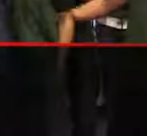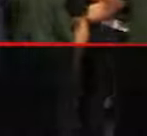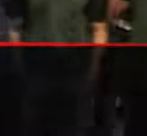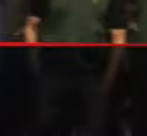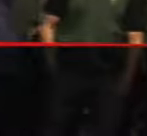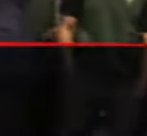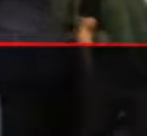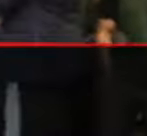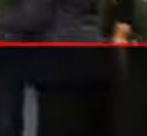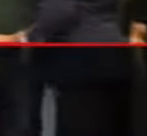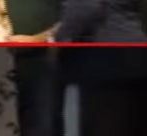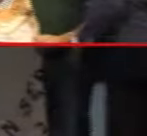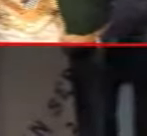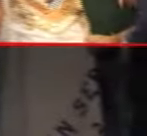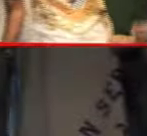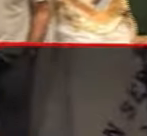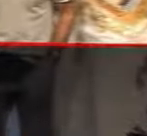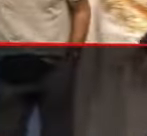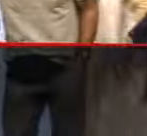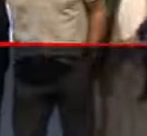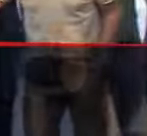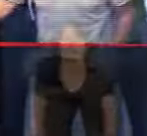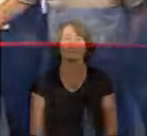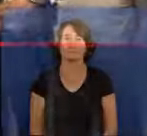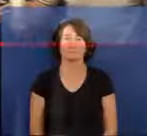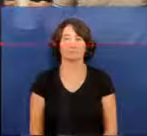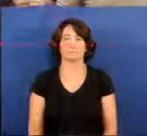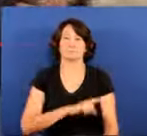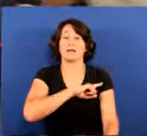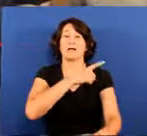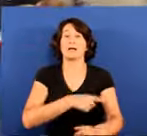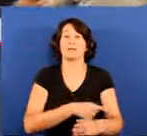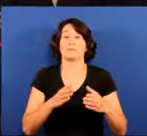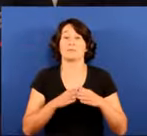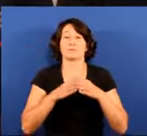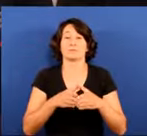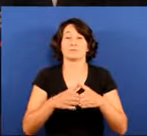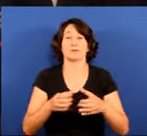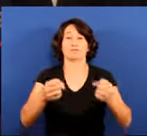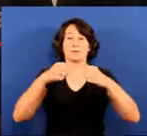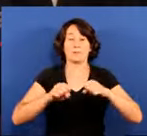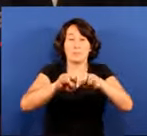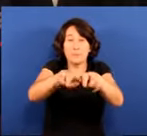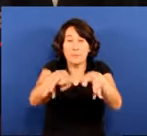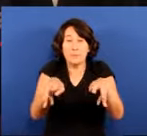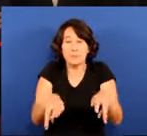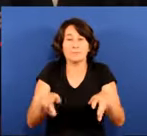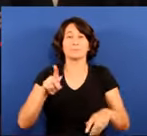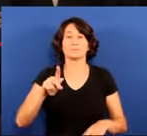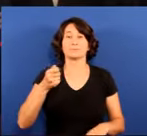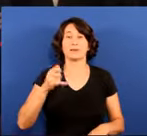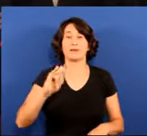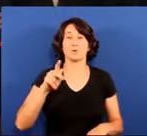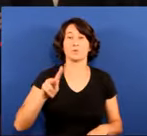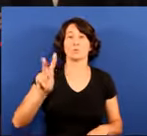El diputado general de Vizcaya, José Luis Bilbao, ha recibido en el Palacio Foral a la tripulación, entrenador y directiva de Kaiku, la trainera